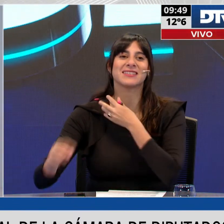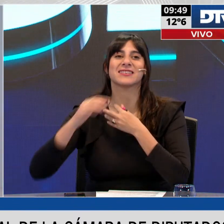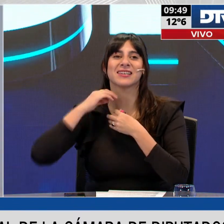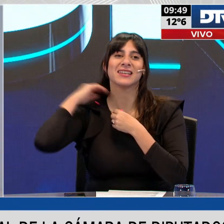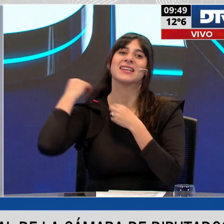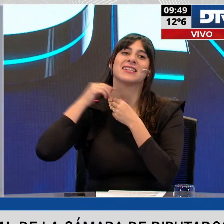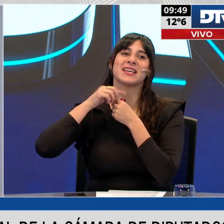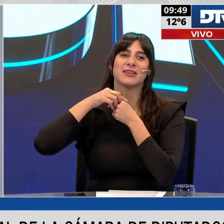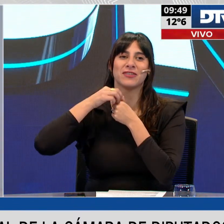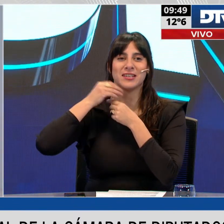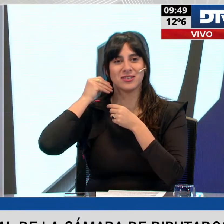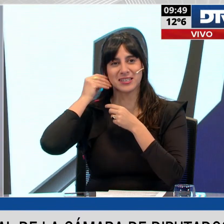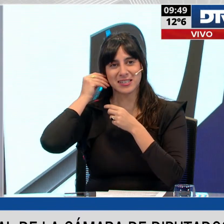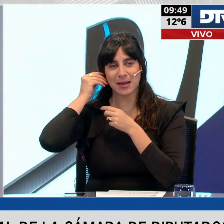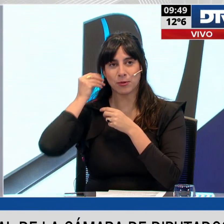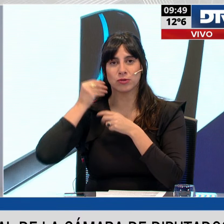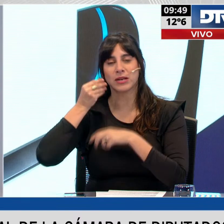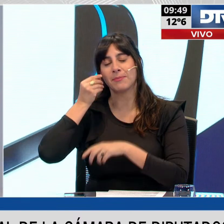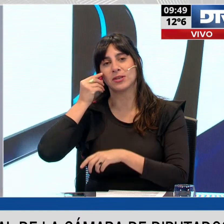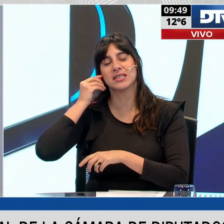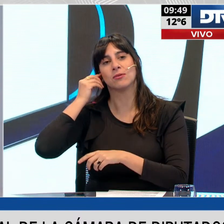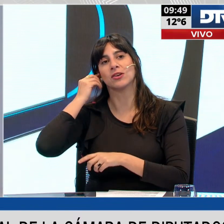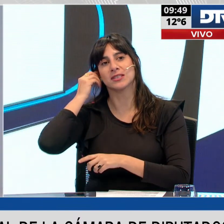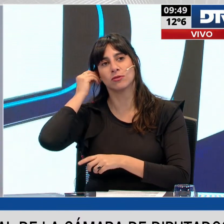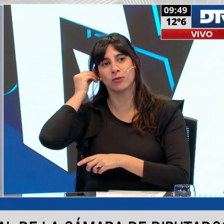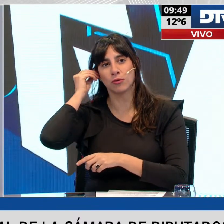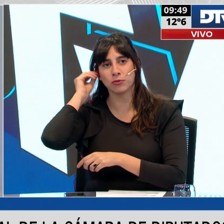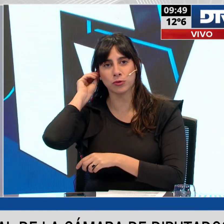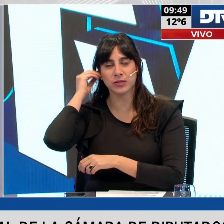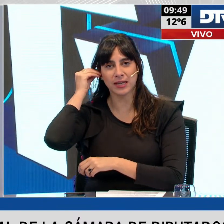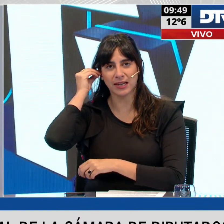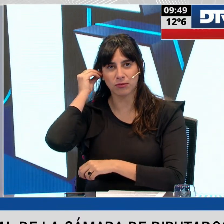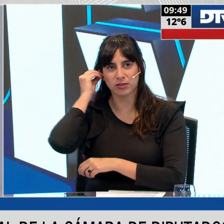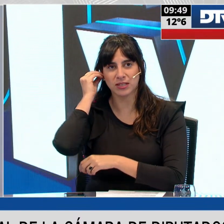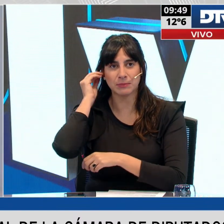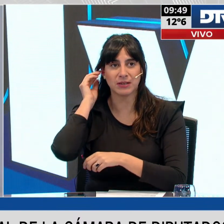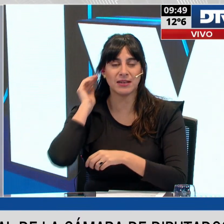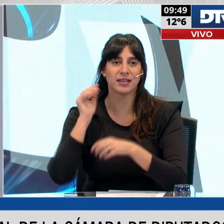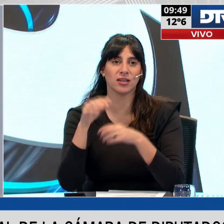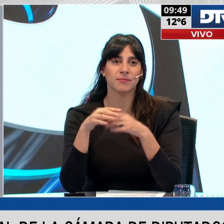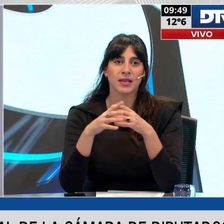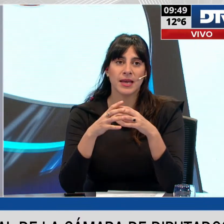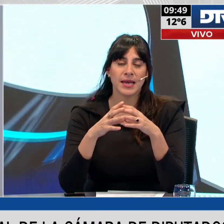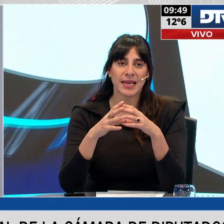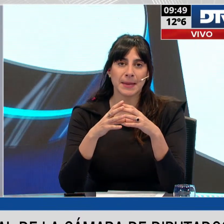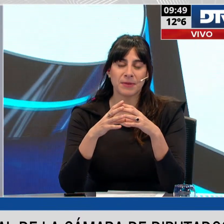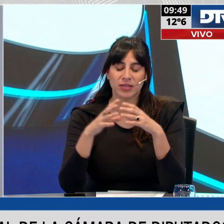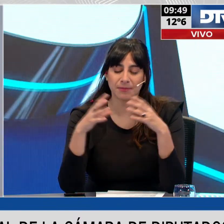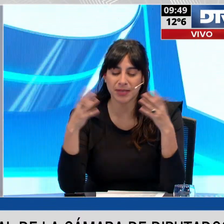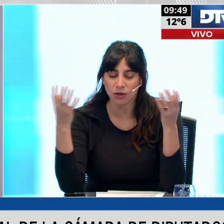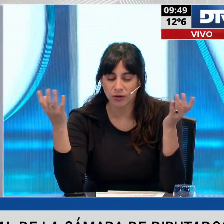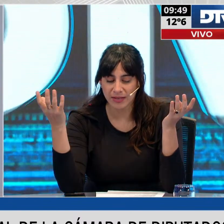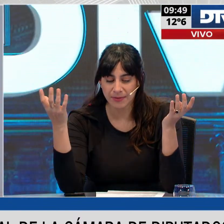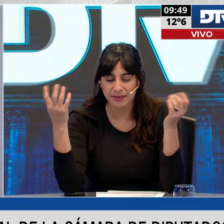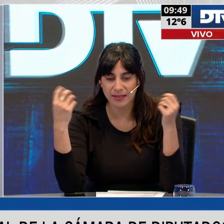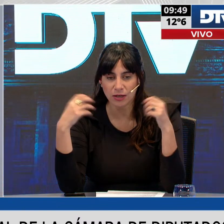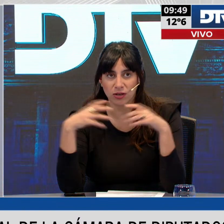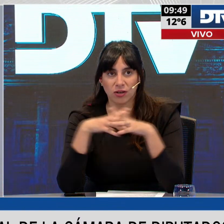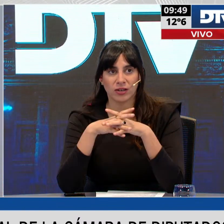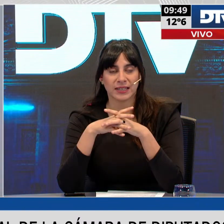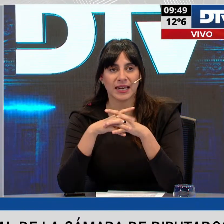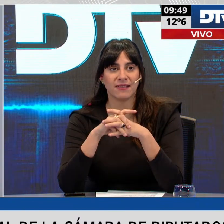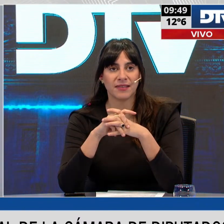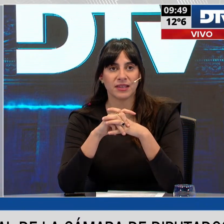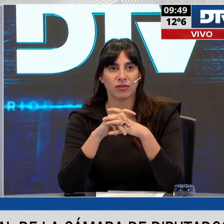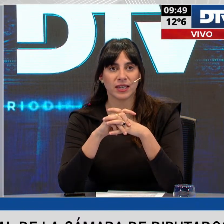encajar esas definiciones y esas posturas. Pero sí, bueno, ayer hubo un cruce en las cuestiones de privilegio, pero también obviamente